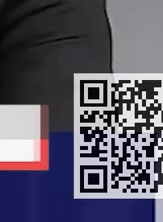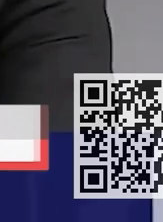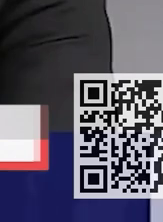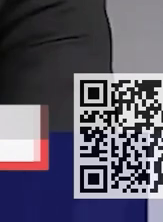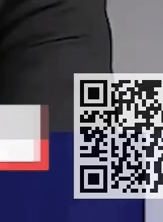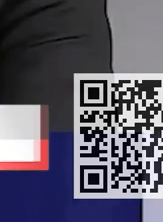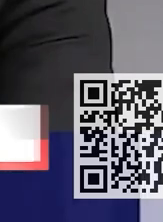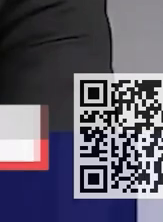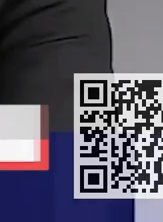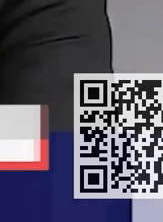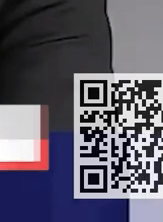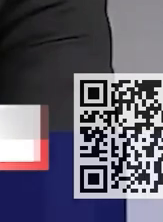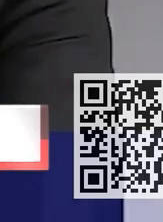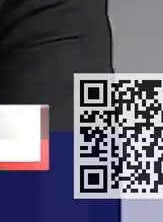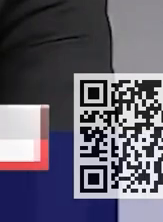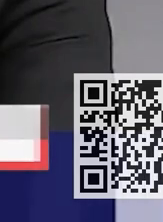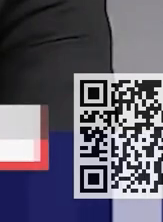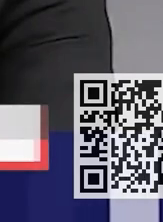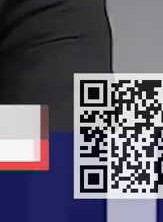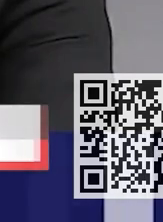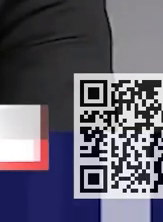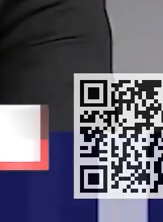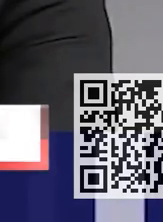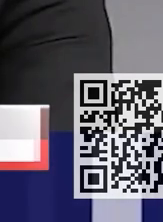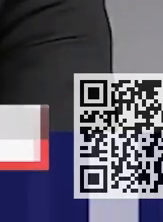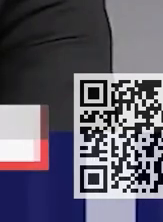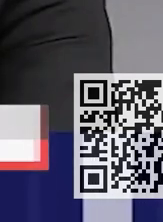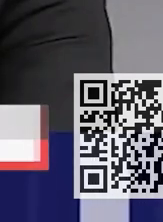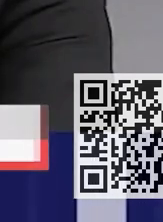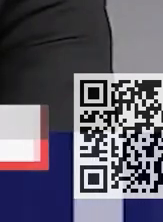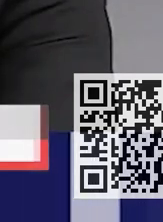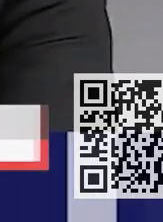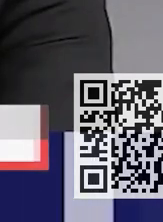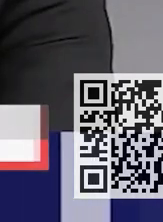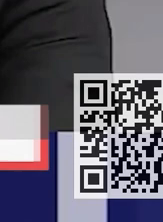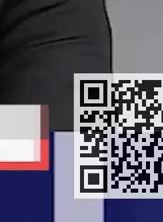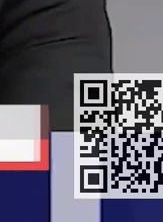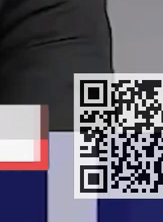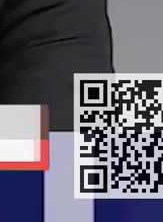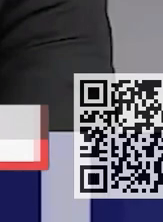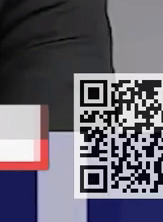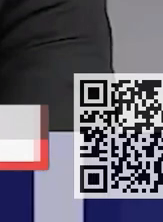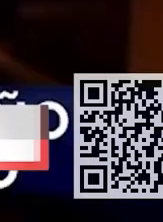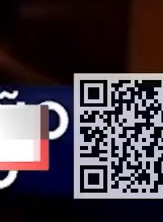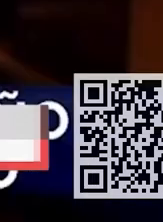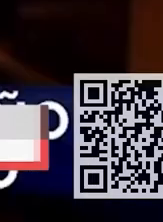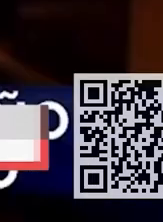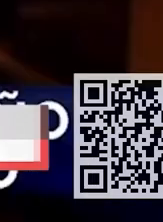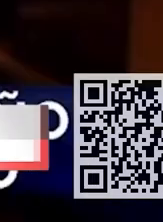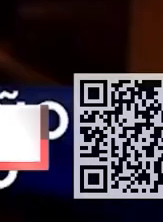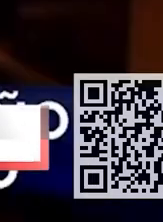aliciente. Para detener un poco la caída de la imagen de Javier Milei, ¿no? Teniendo en cuenta que la